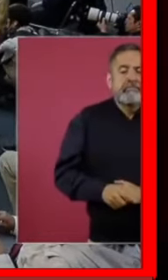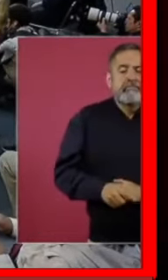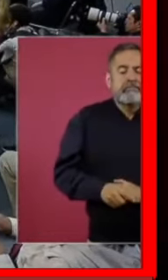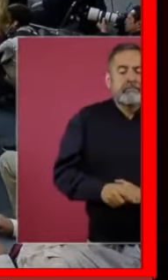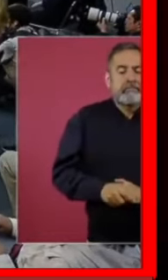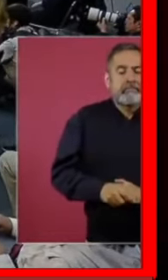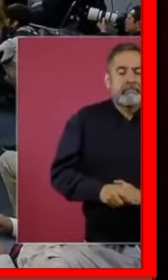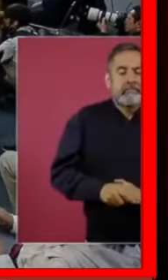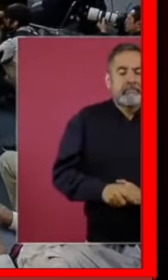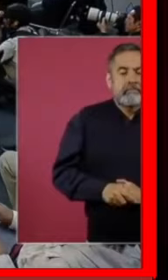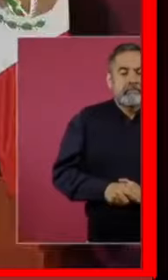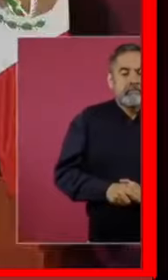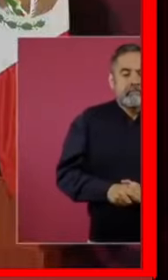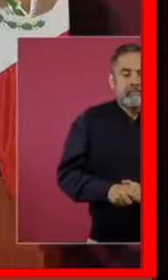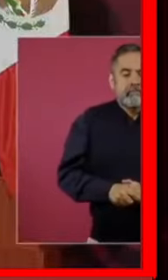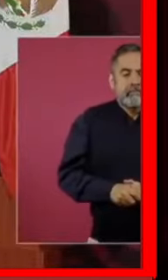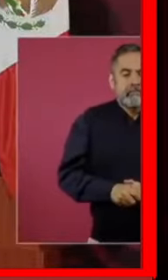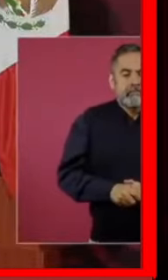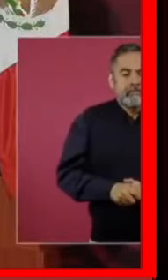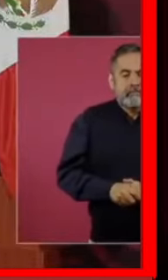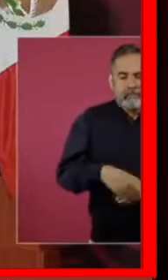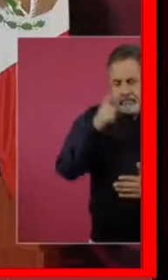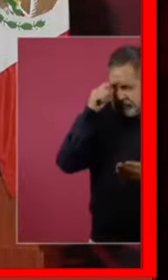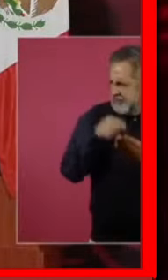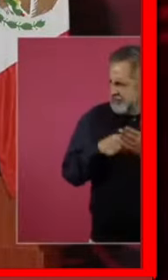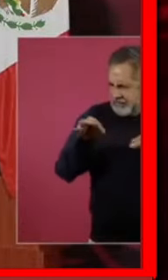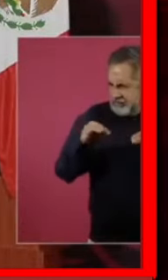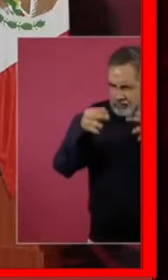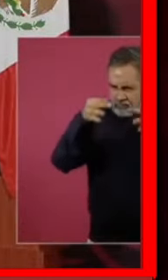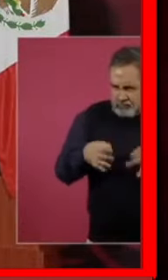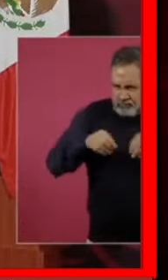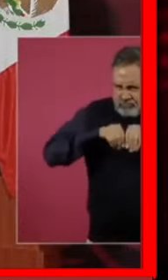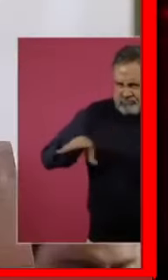pero creo que este es el boletín